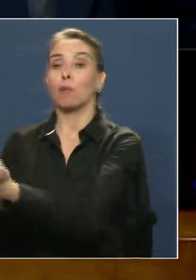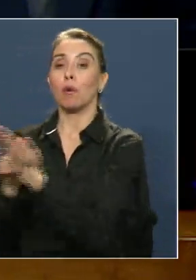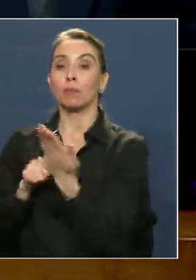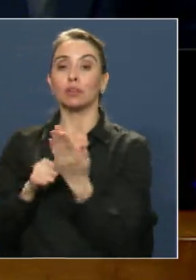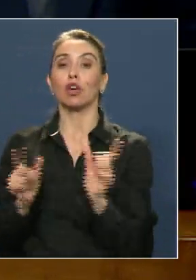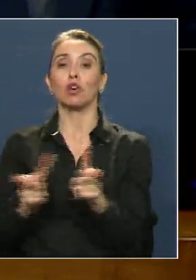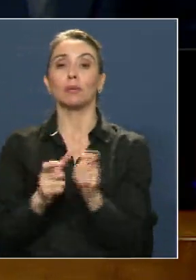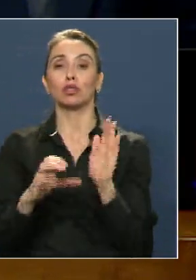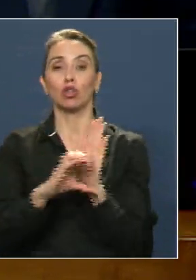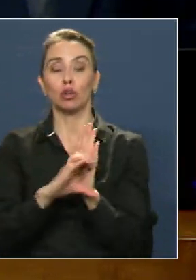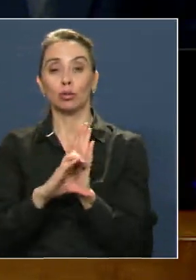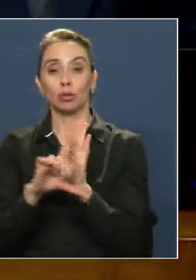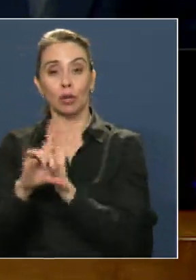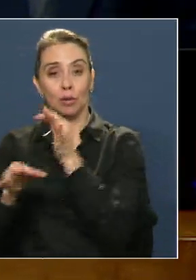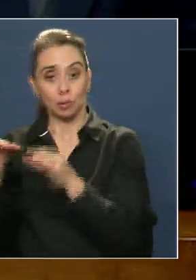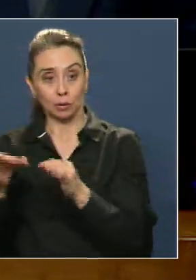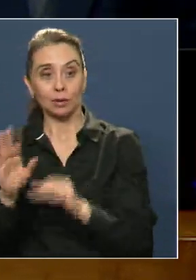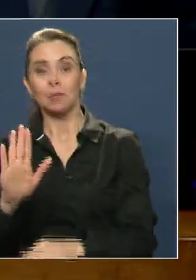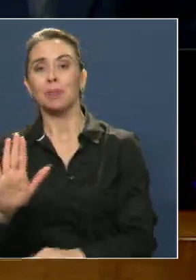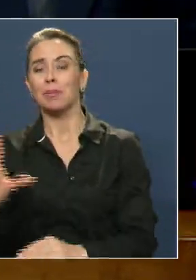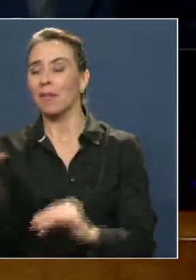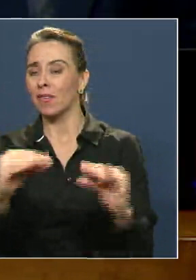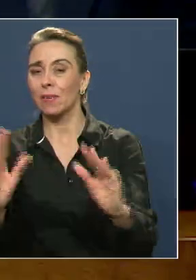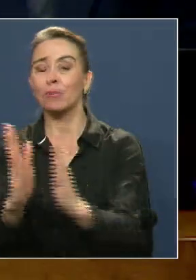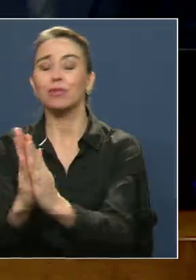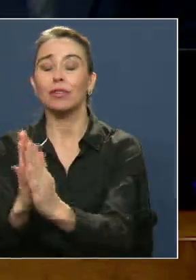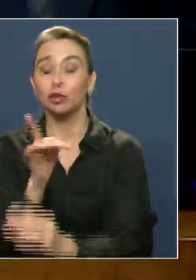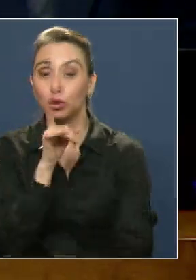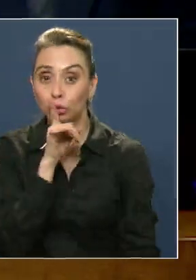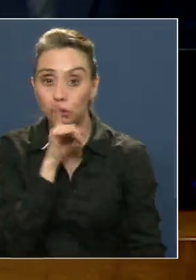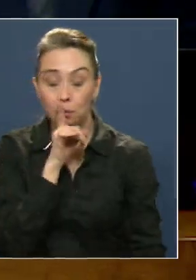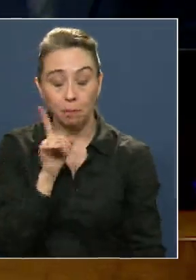Constitución, con la salvedad. Por favor, les pido silencio.